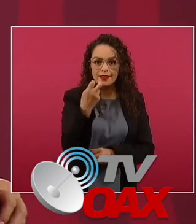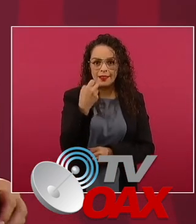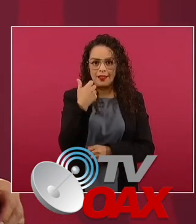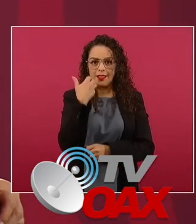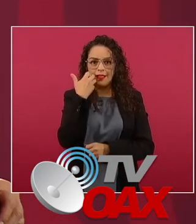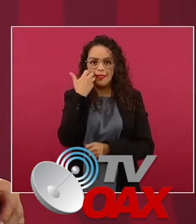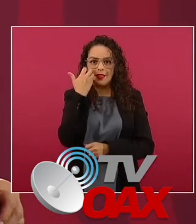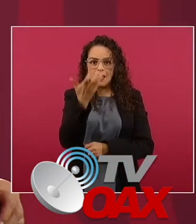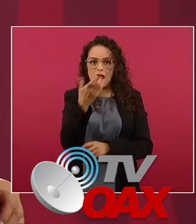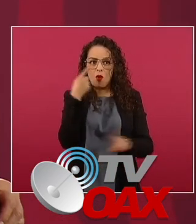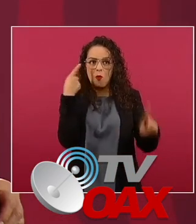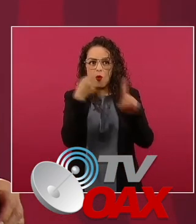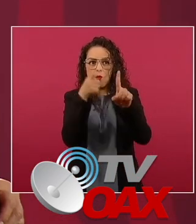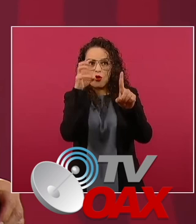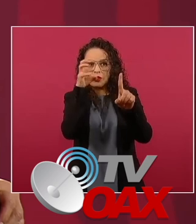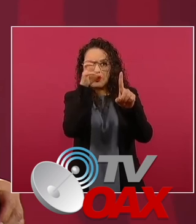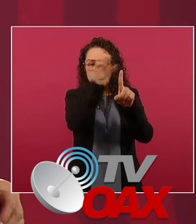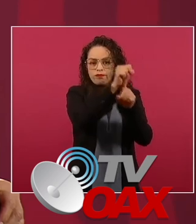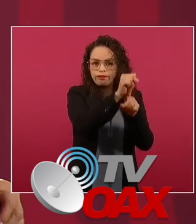podamos